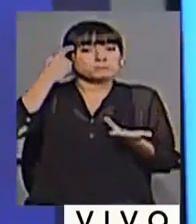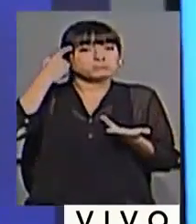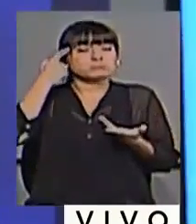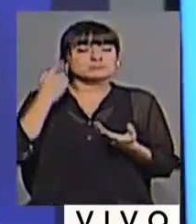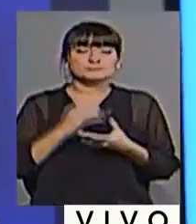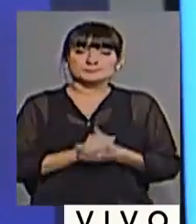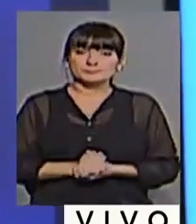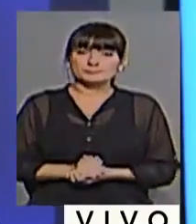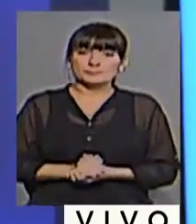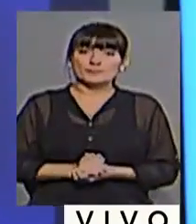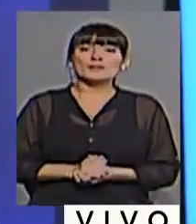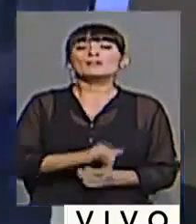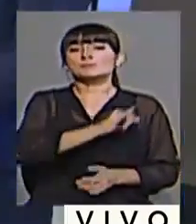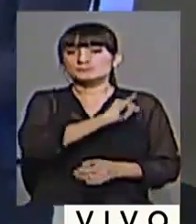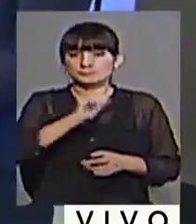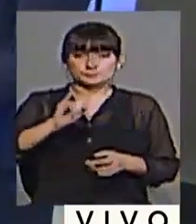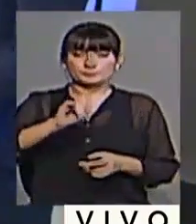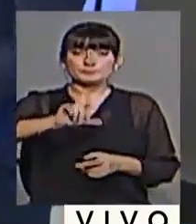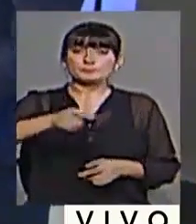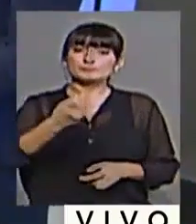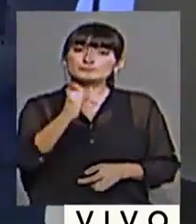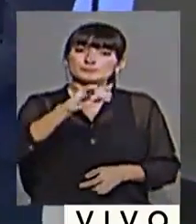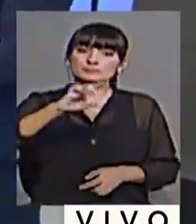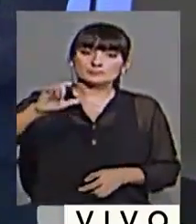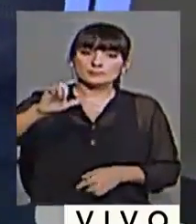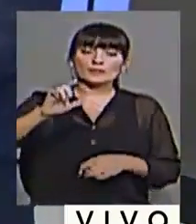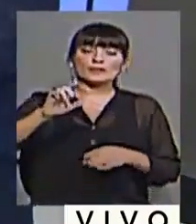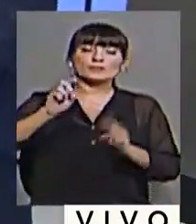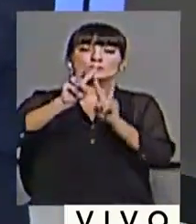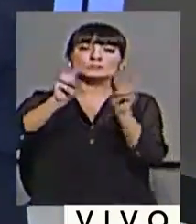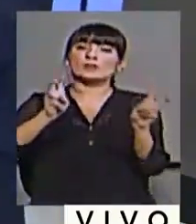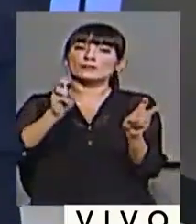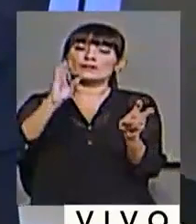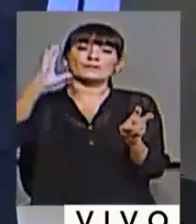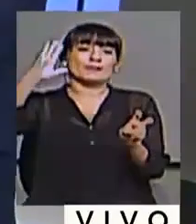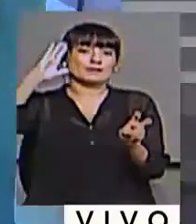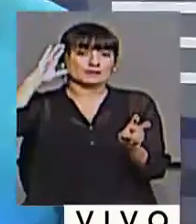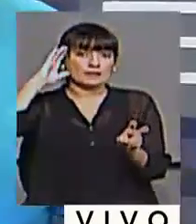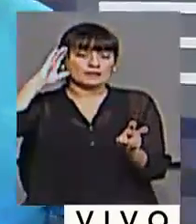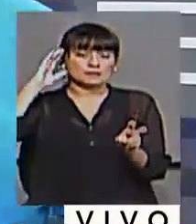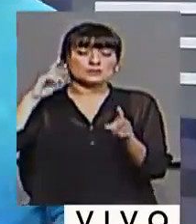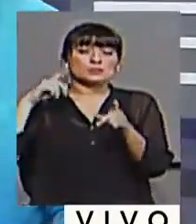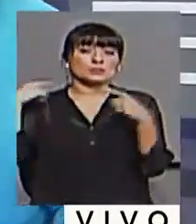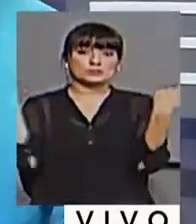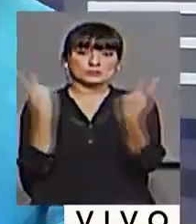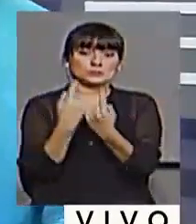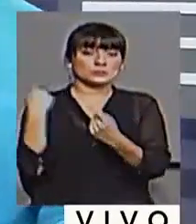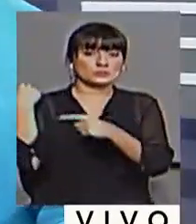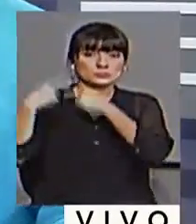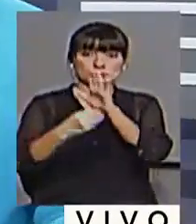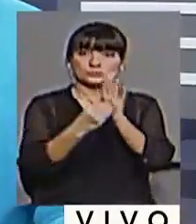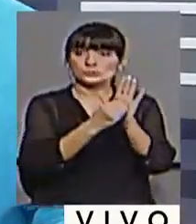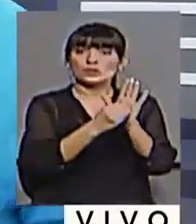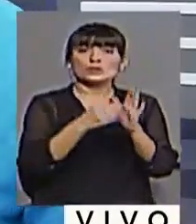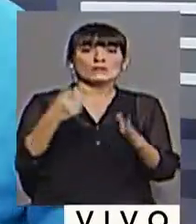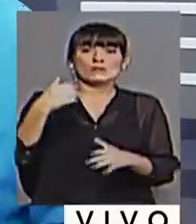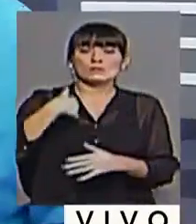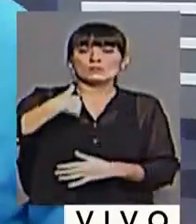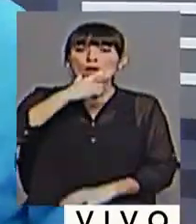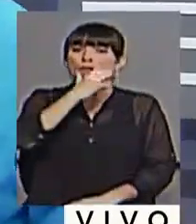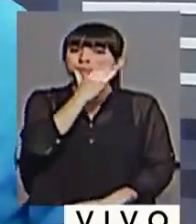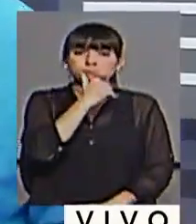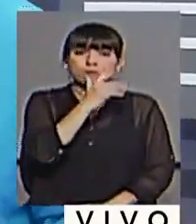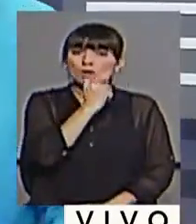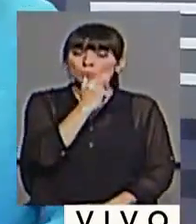través de la presidenta Bachelet. Era otro contexto histórico. Por supuesto. Lo que vamos a tener en los próximos meses, yo no tengo ninguna duda, el senador Guillé va a juntar